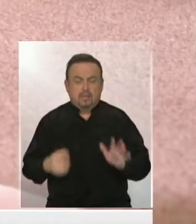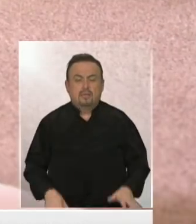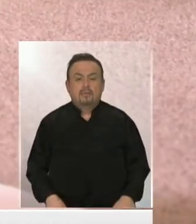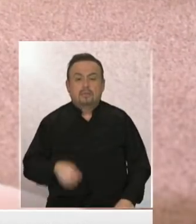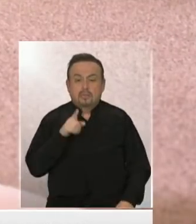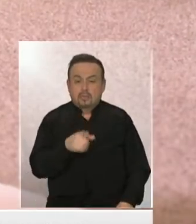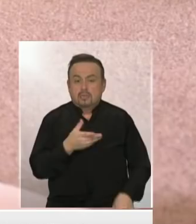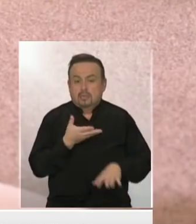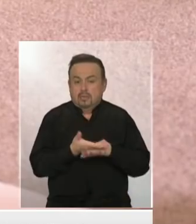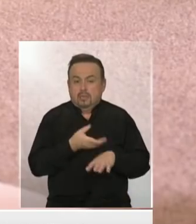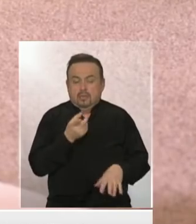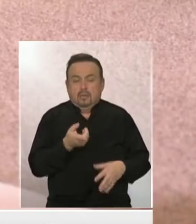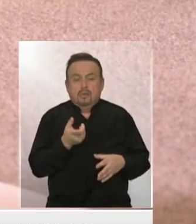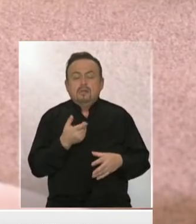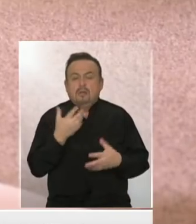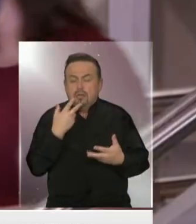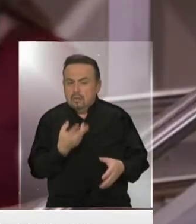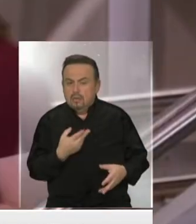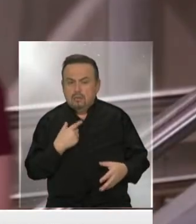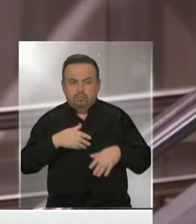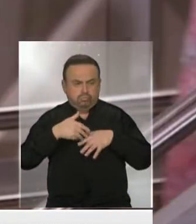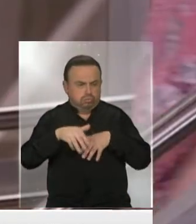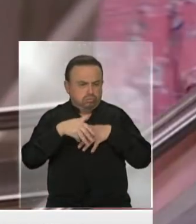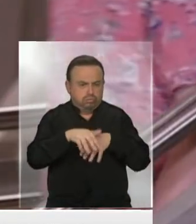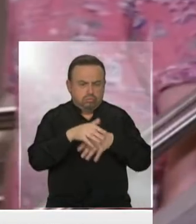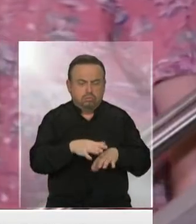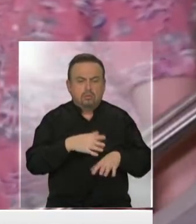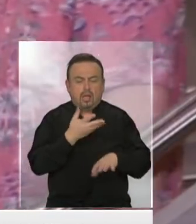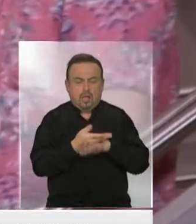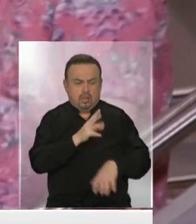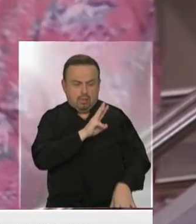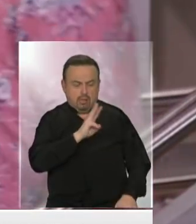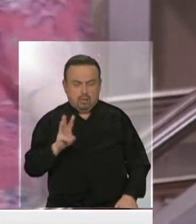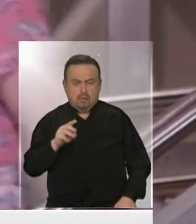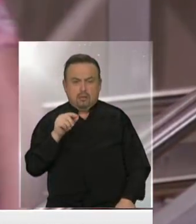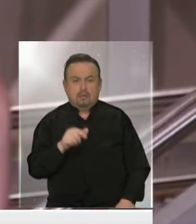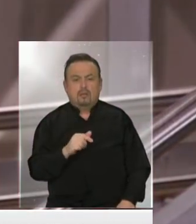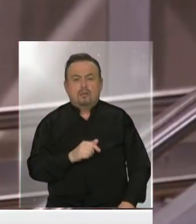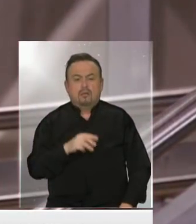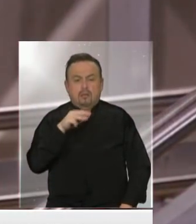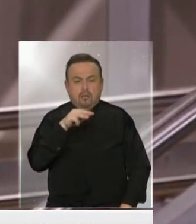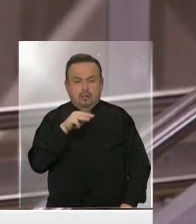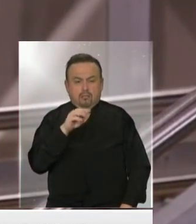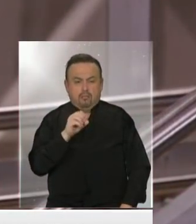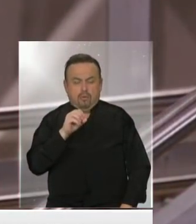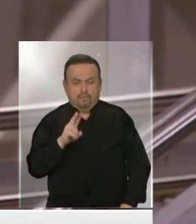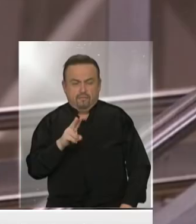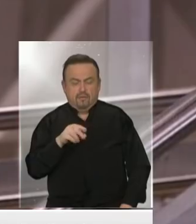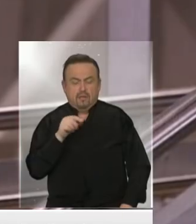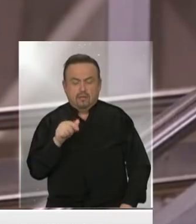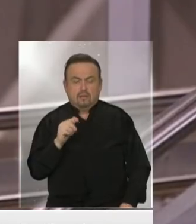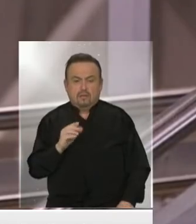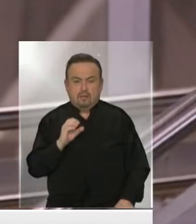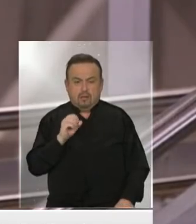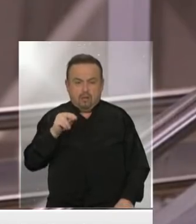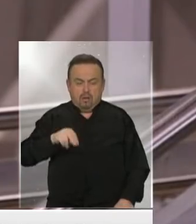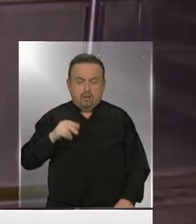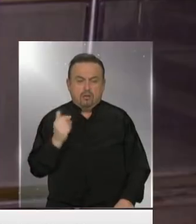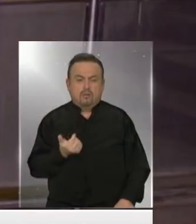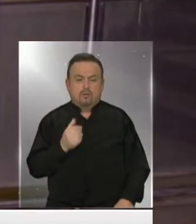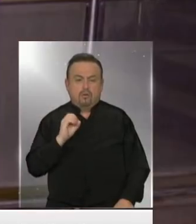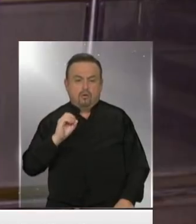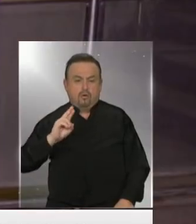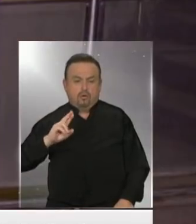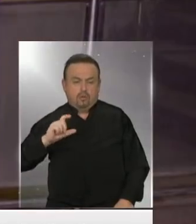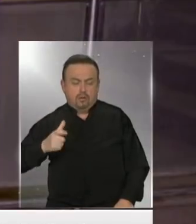también hay personas que se están manifestando y movilizando. De hecho, hay una página que se llama moveon.org, que la petición